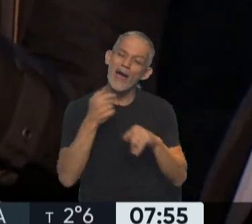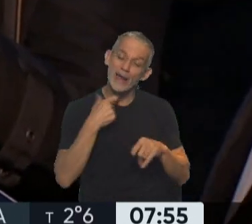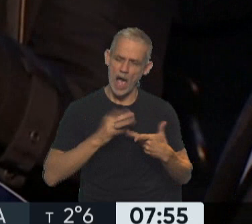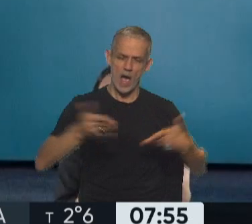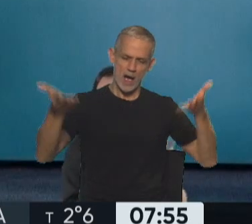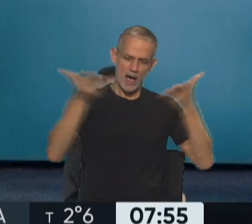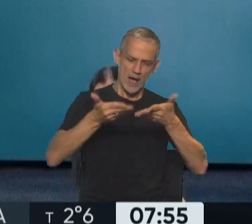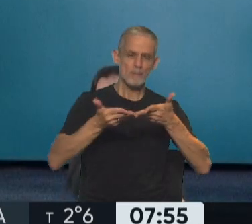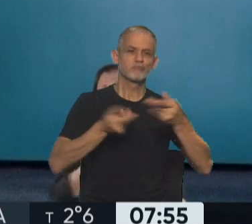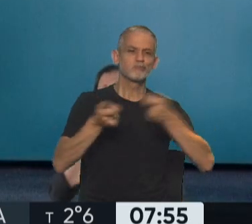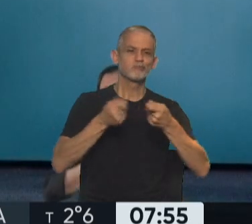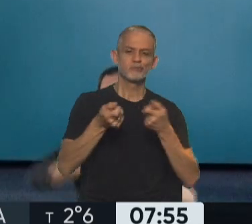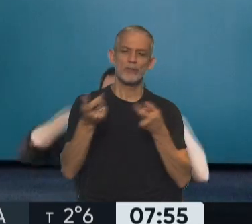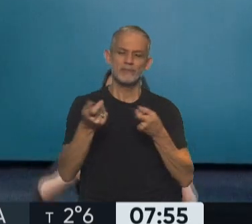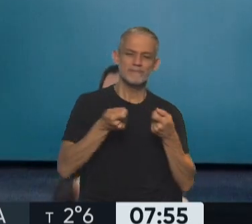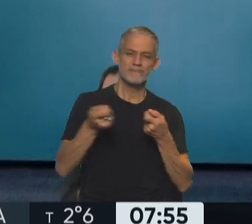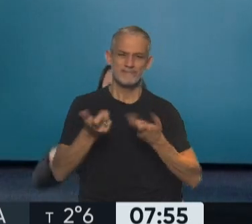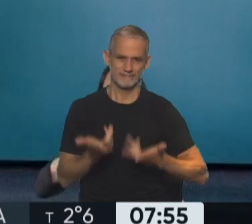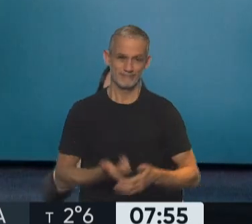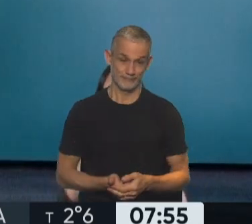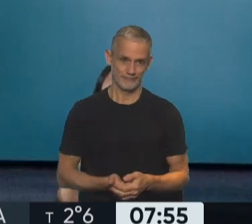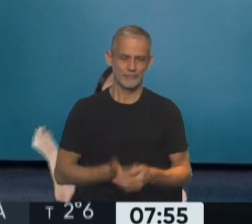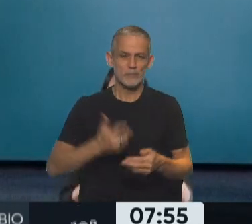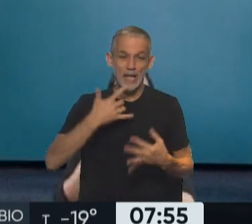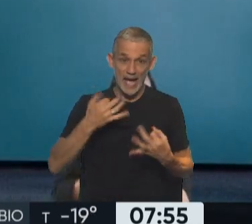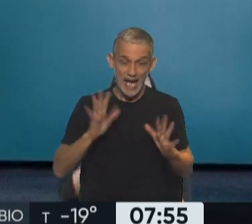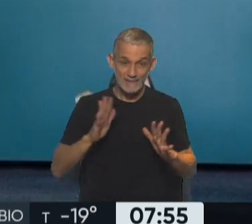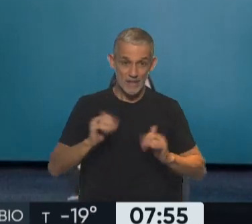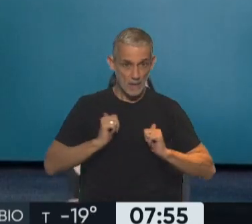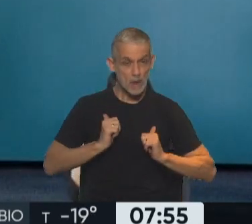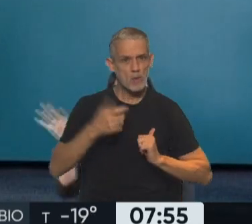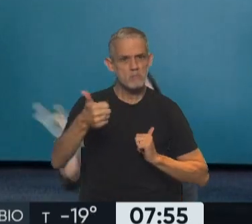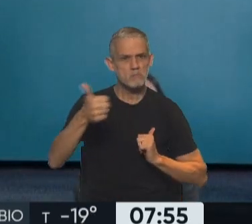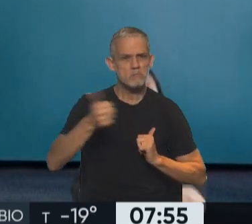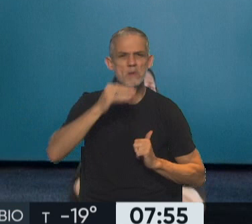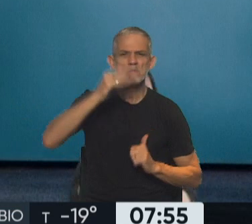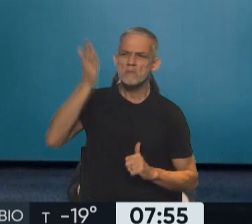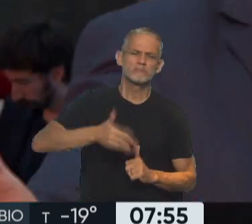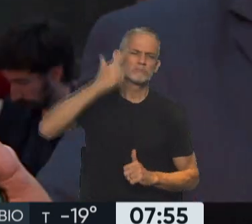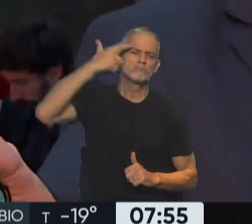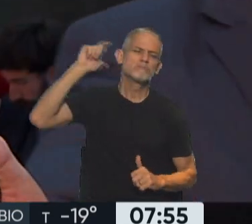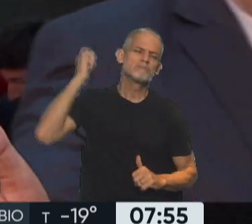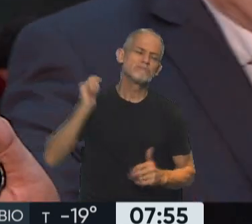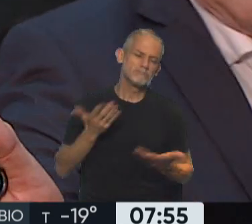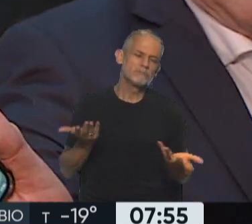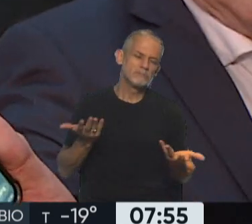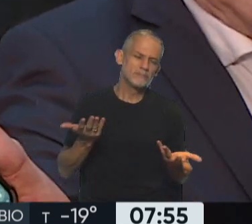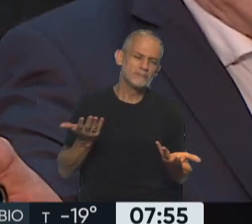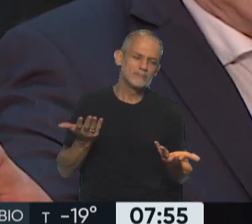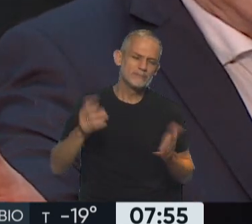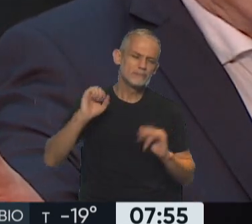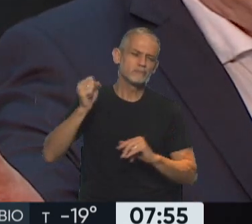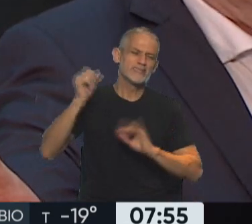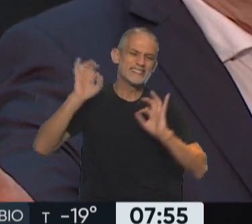importante es que está dispuesto a ceder. Bueno, la verdad que las expectativas son muy buenas. Sergio es un hombre con una experiencia importante,